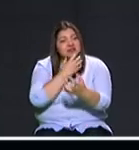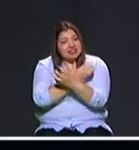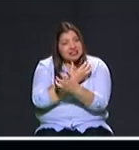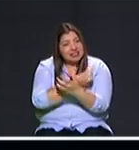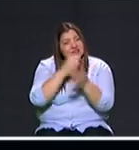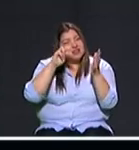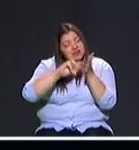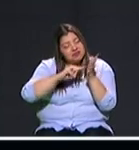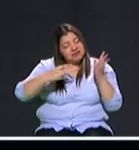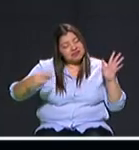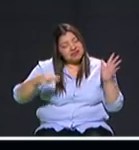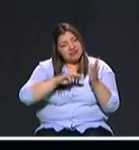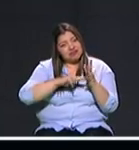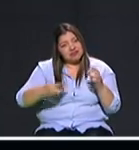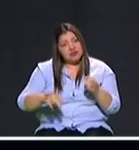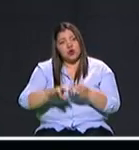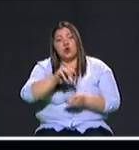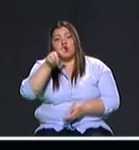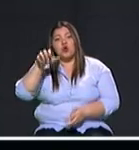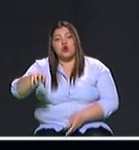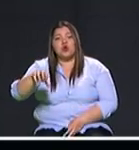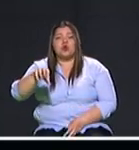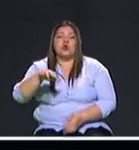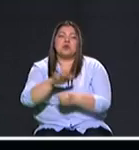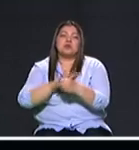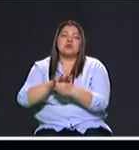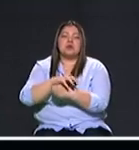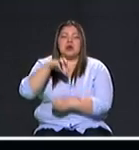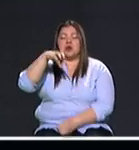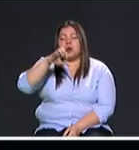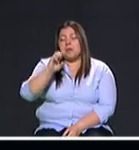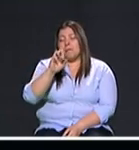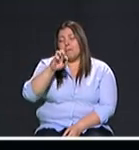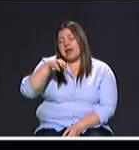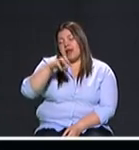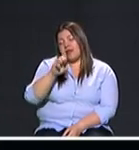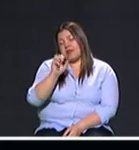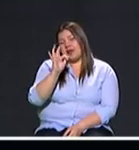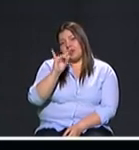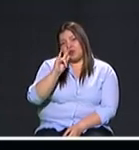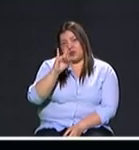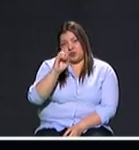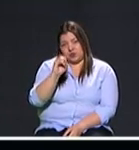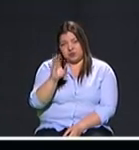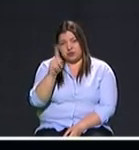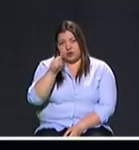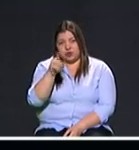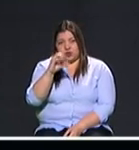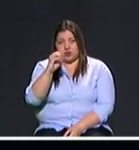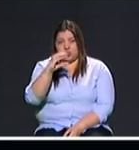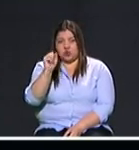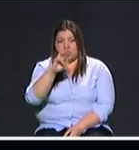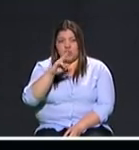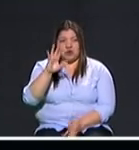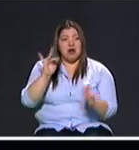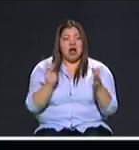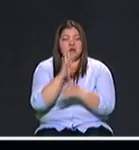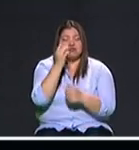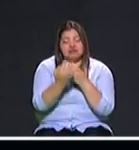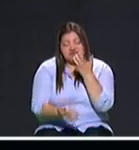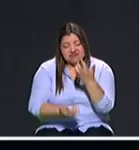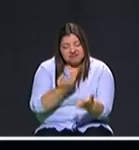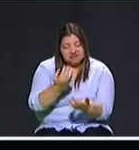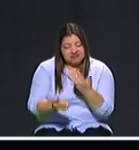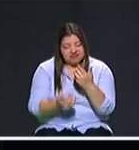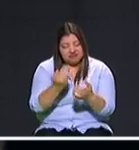un ruta n 3 en el perpetuo socorro que sería para arquitecto la comunicación diseño música cocina y un ruta